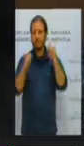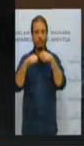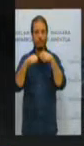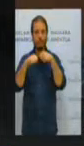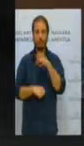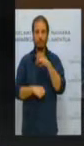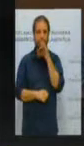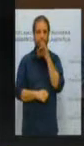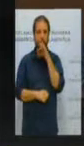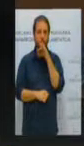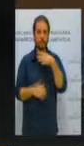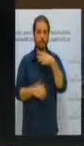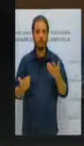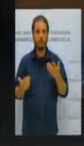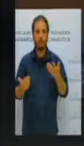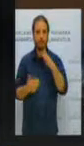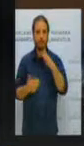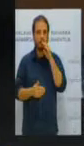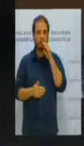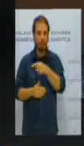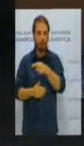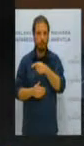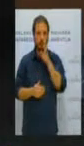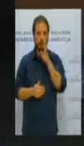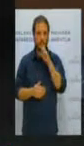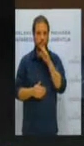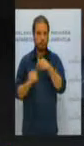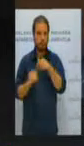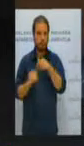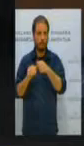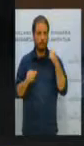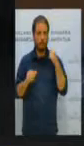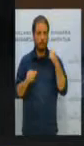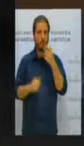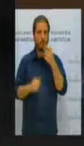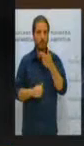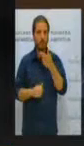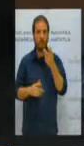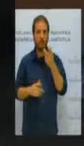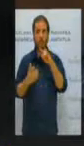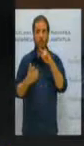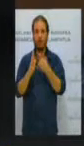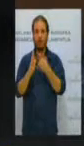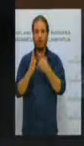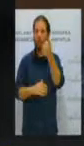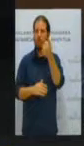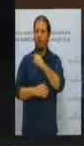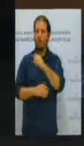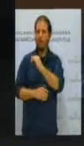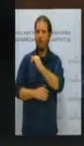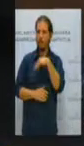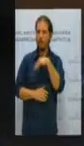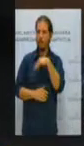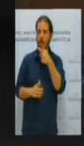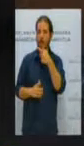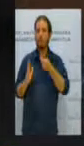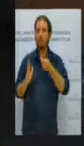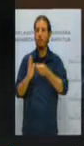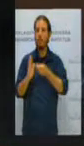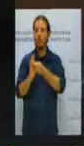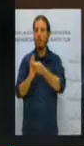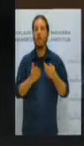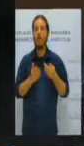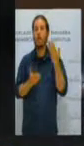eso, y sabiendo que además hay un proyecto que ya tiene una valoración, presentamos esta moción en la que se insta,